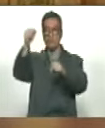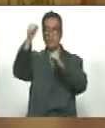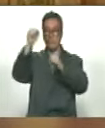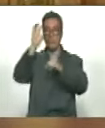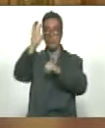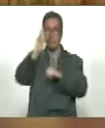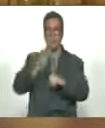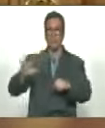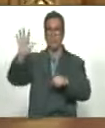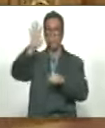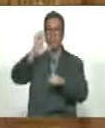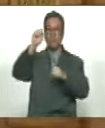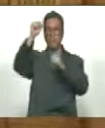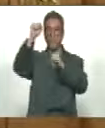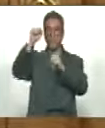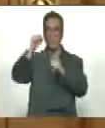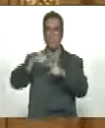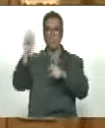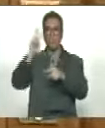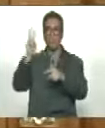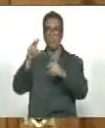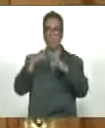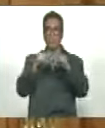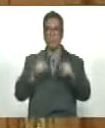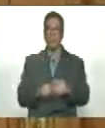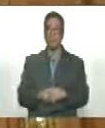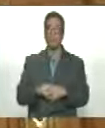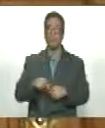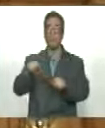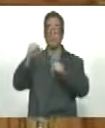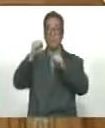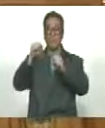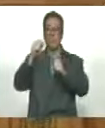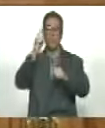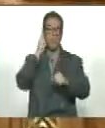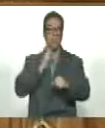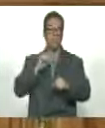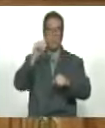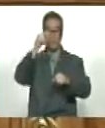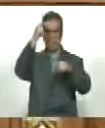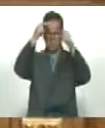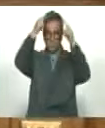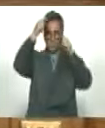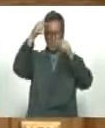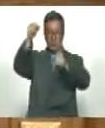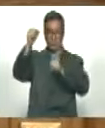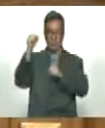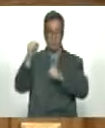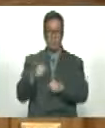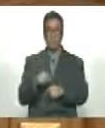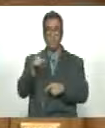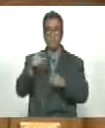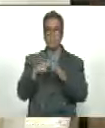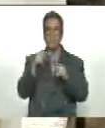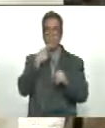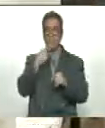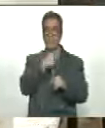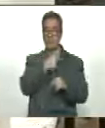la patria! ¡Que viva Venezuela toda! Con Bolívar y Chávez, venceremos. Esto es